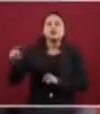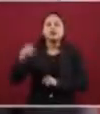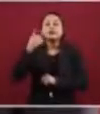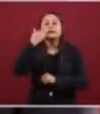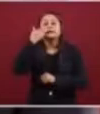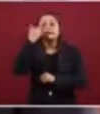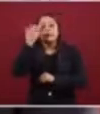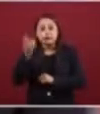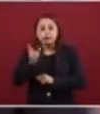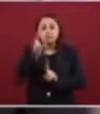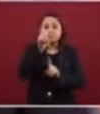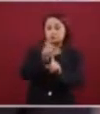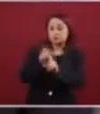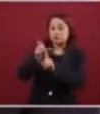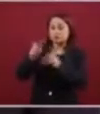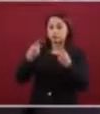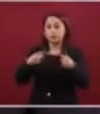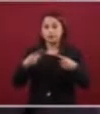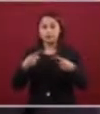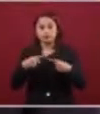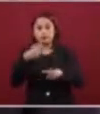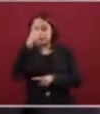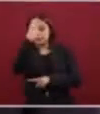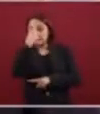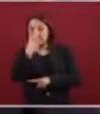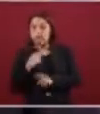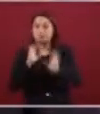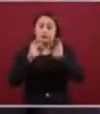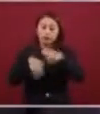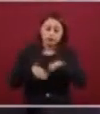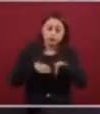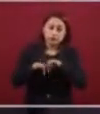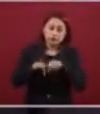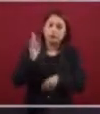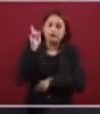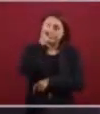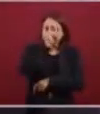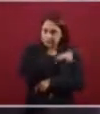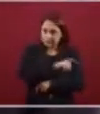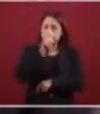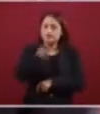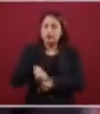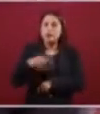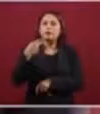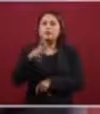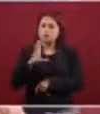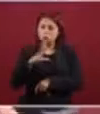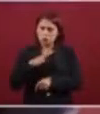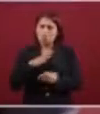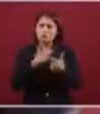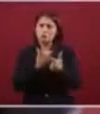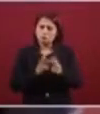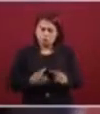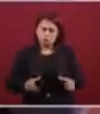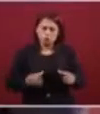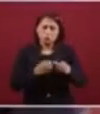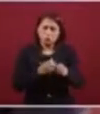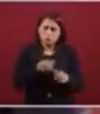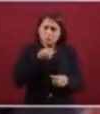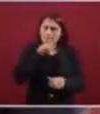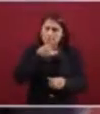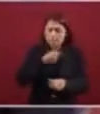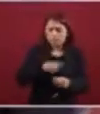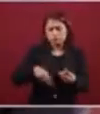por lo pronto tenemos un gran equipo de reporteros, de editores, de redactores, gente